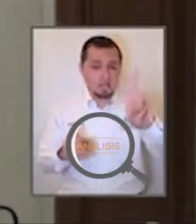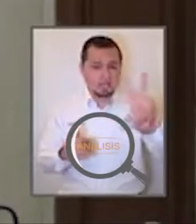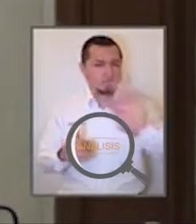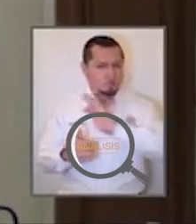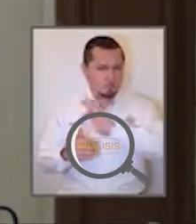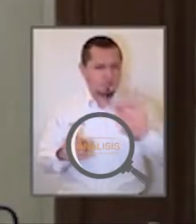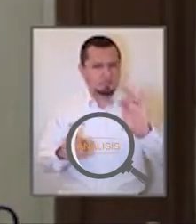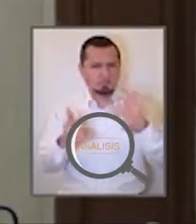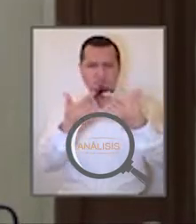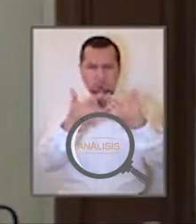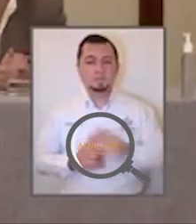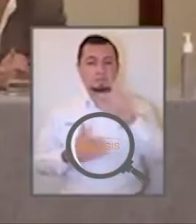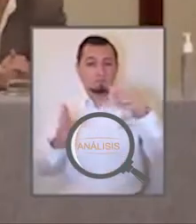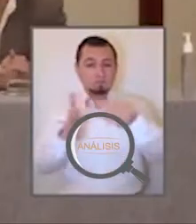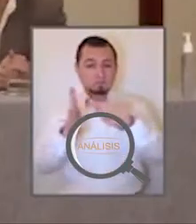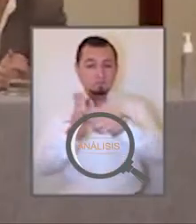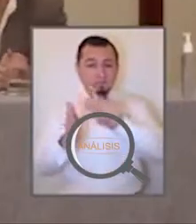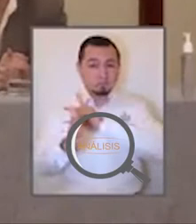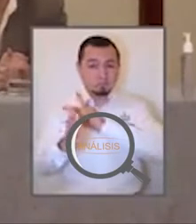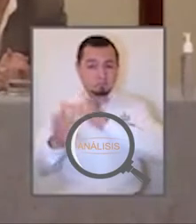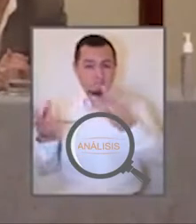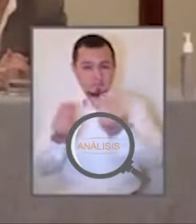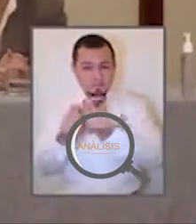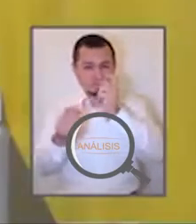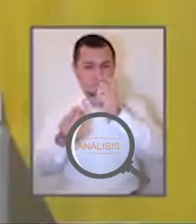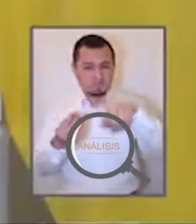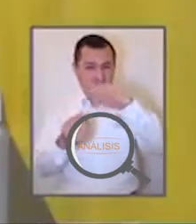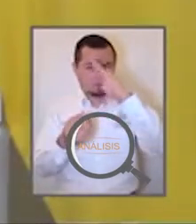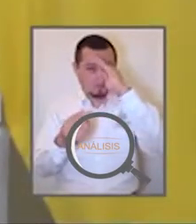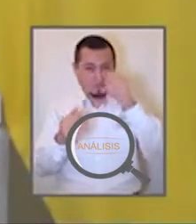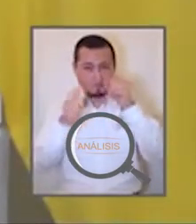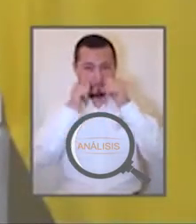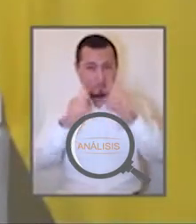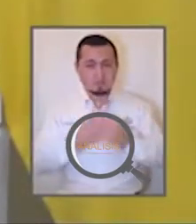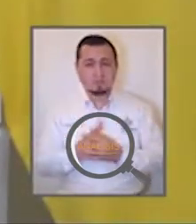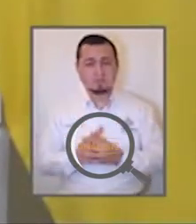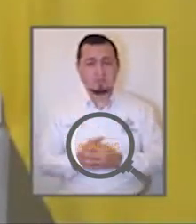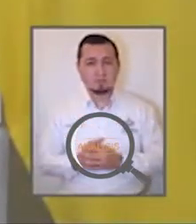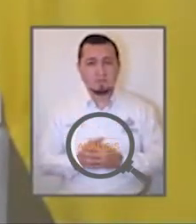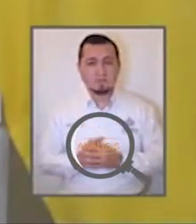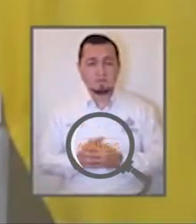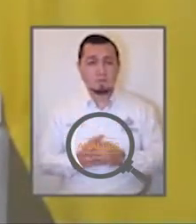a viernes? El botón de emergencia